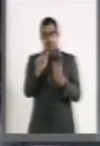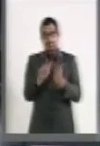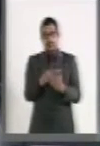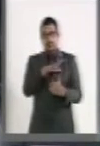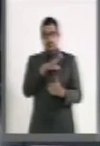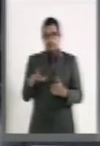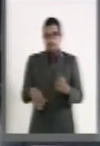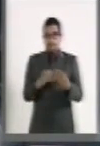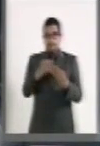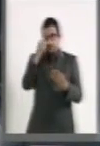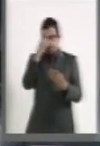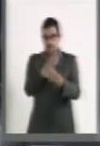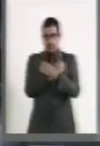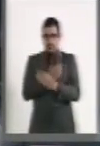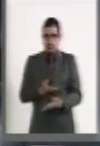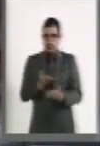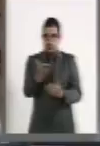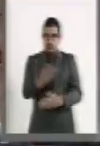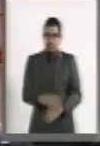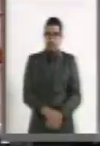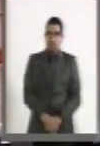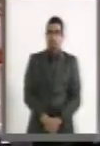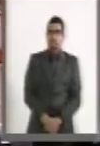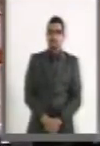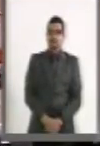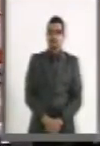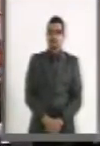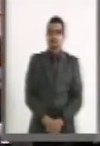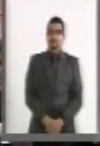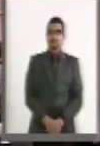General de Educación.